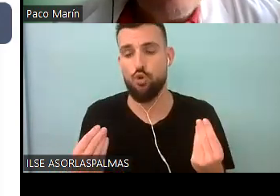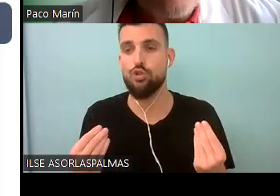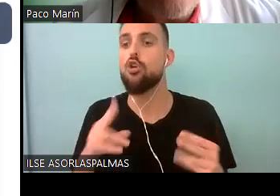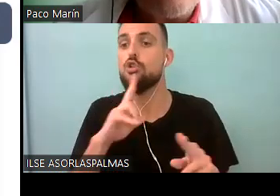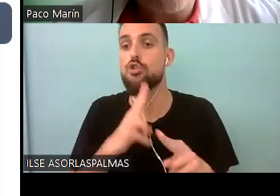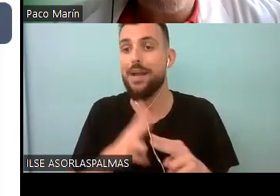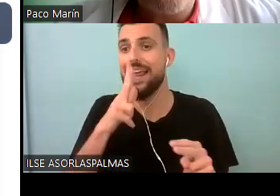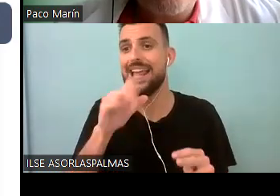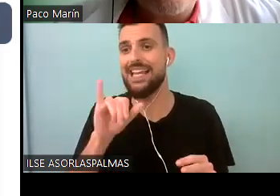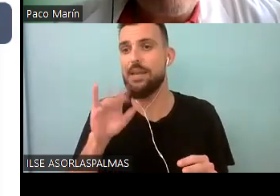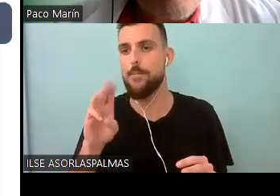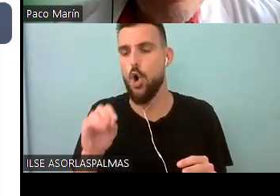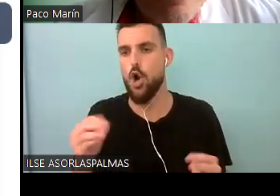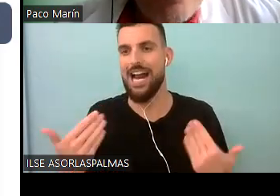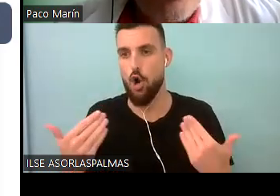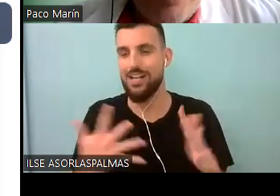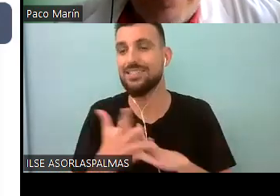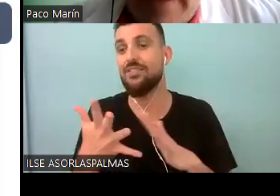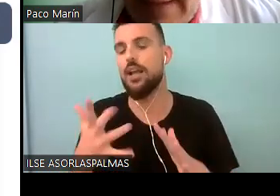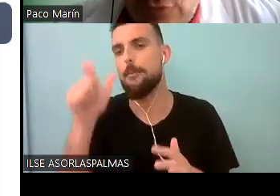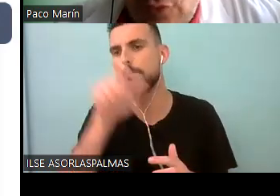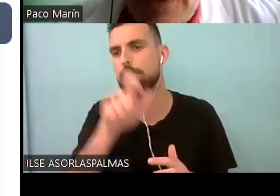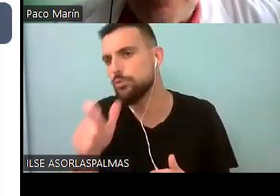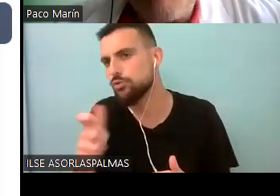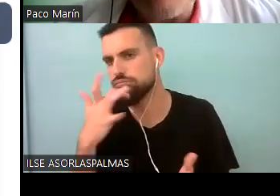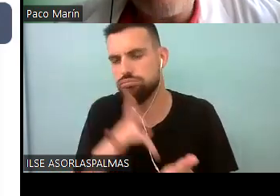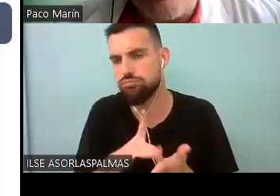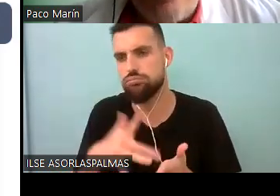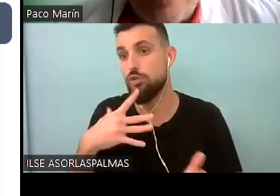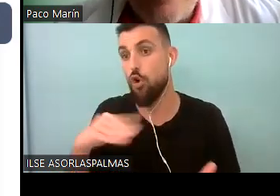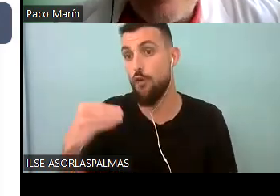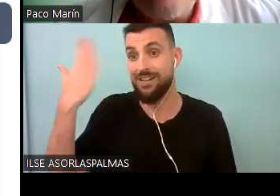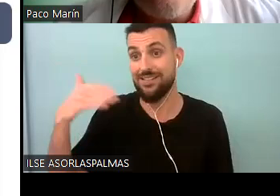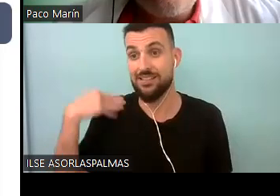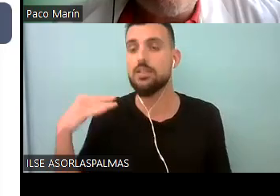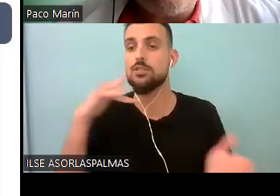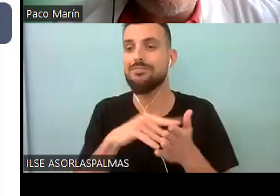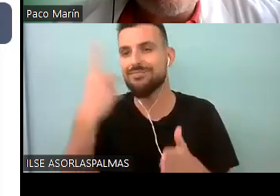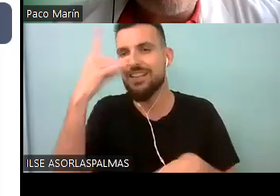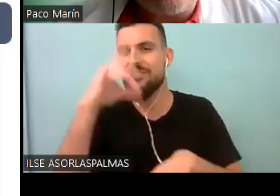Sabéis que las personas que han padecido, las personas que en su juventud han padecido anorexia,